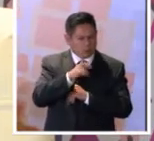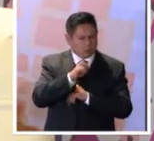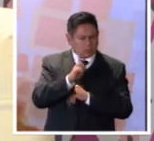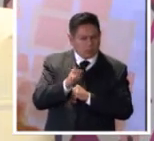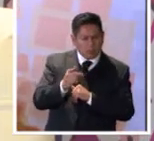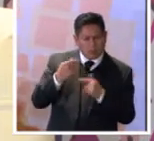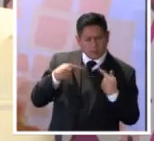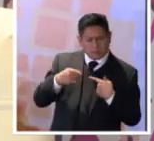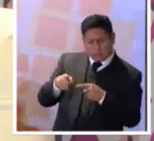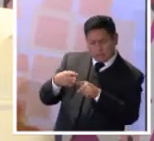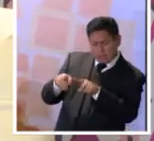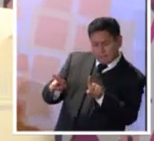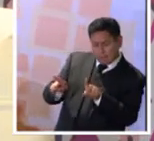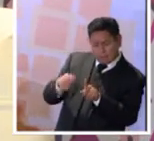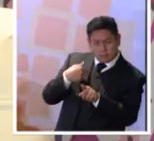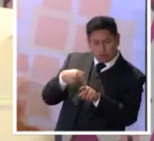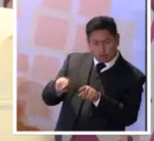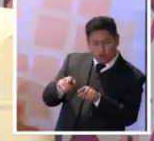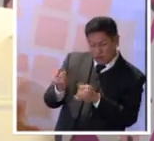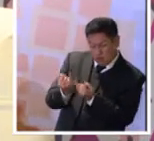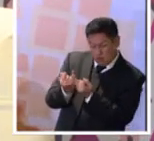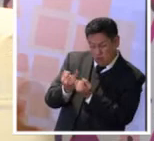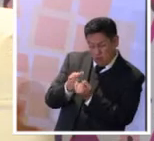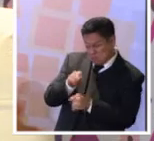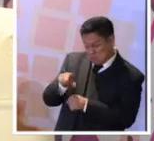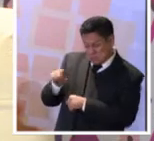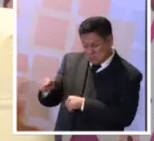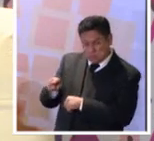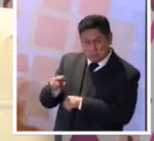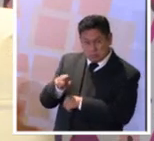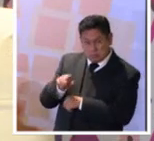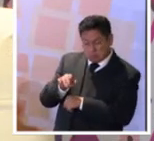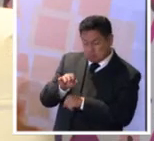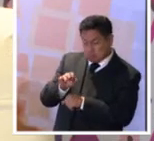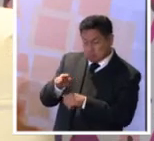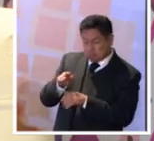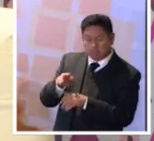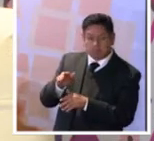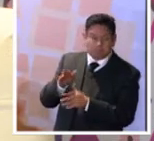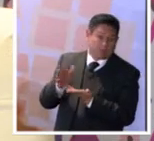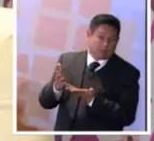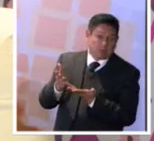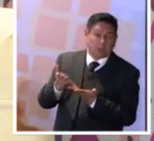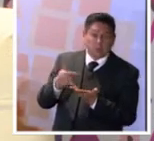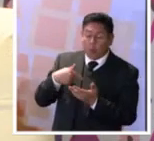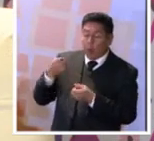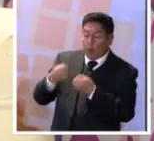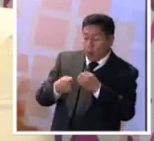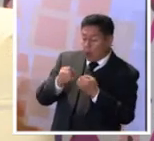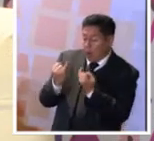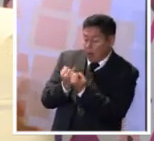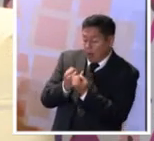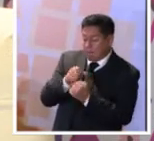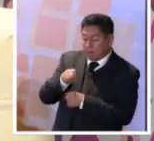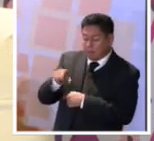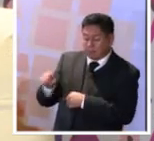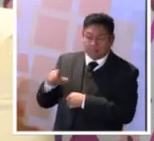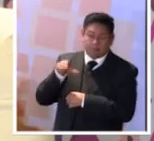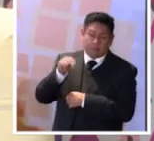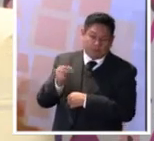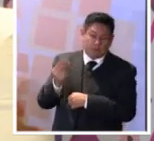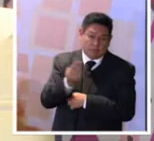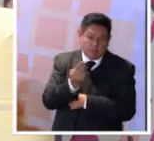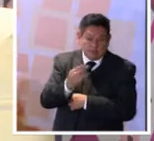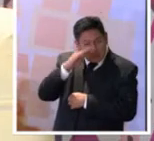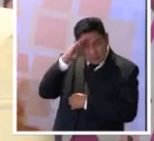estamos cometiendo injusticias. La importancia del marco internacional como herramienta para los jueces, como ese marco internacional que